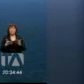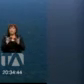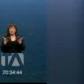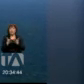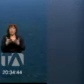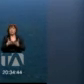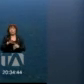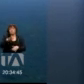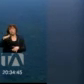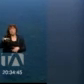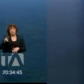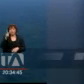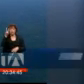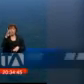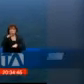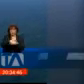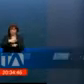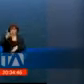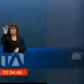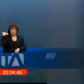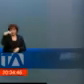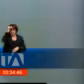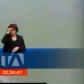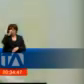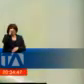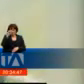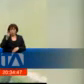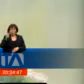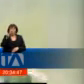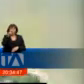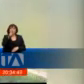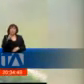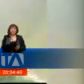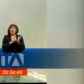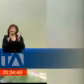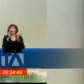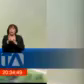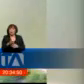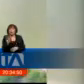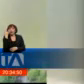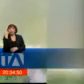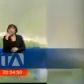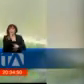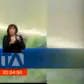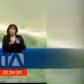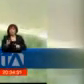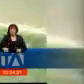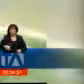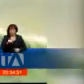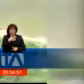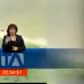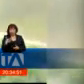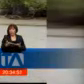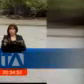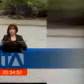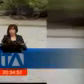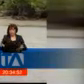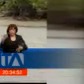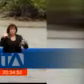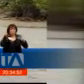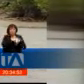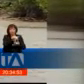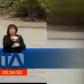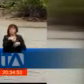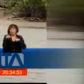de las 2 de la tarde del pasado domingo 21 de abril. 14 sujetos fuertemente armados ingresaron a la camaronera Ostar 2, ubicada en la